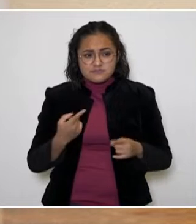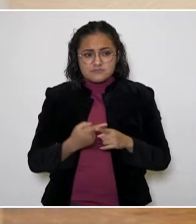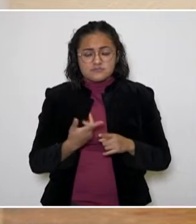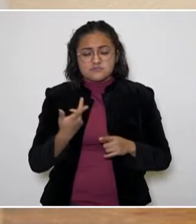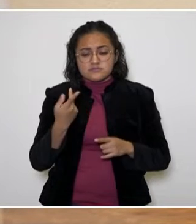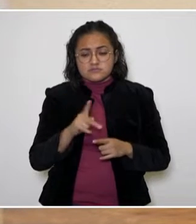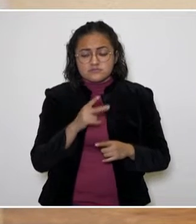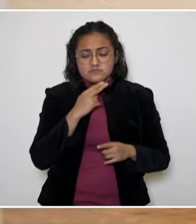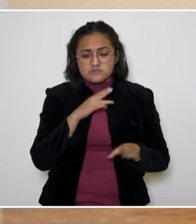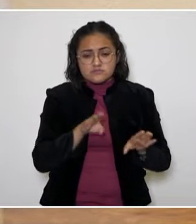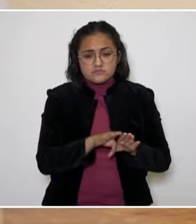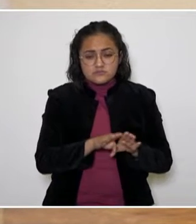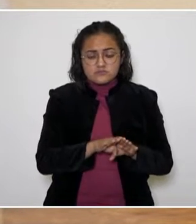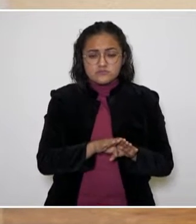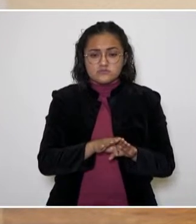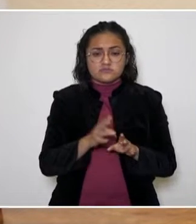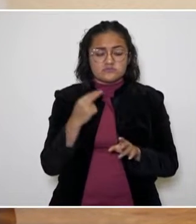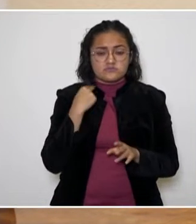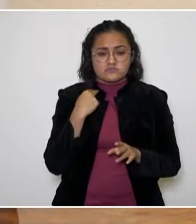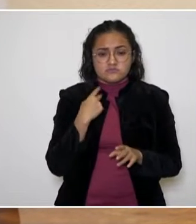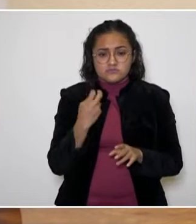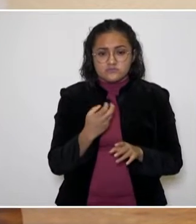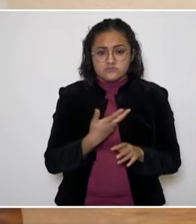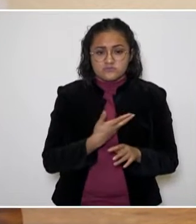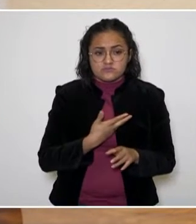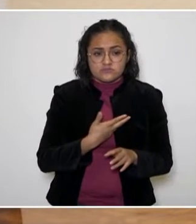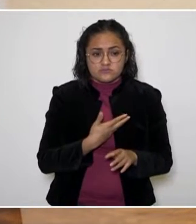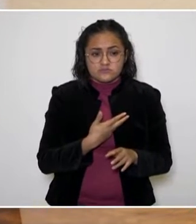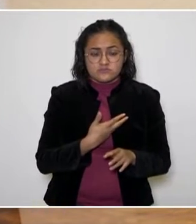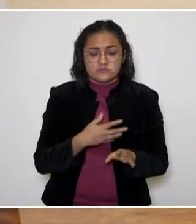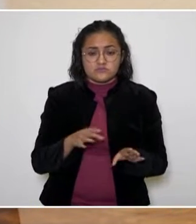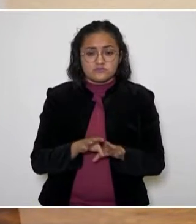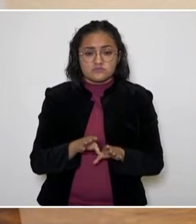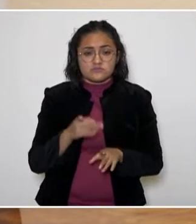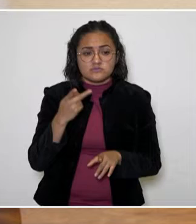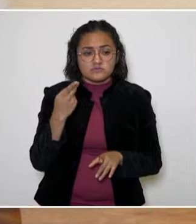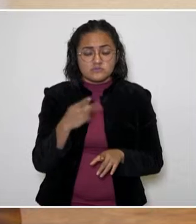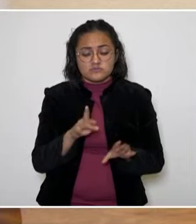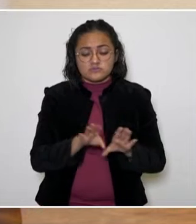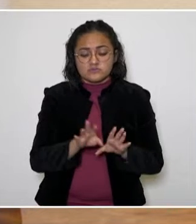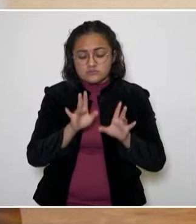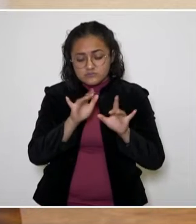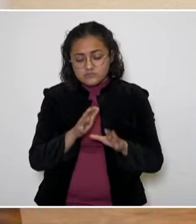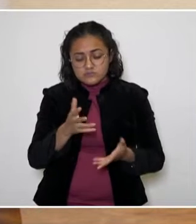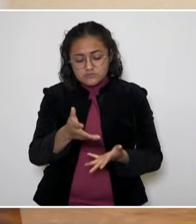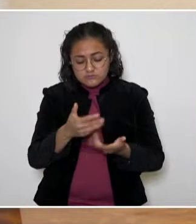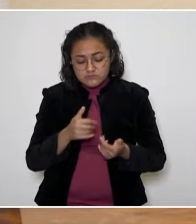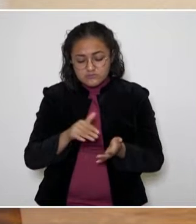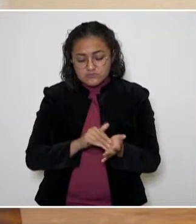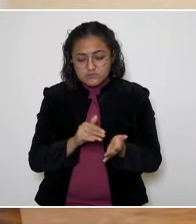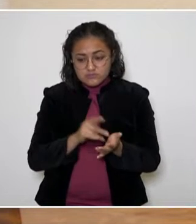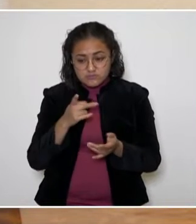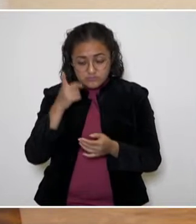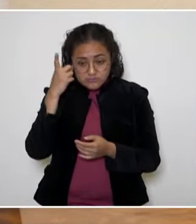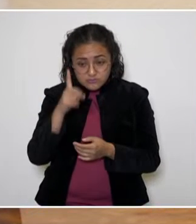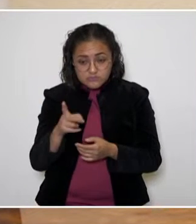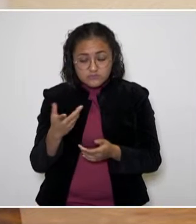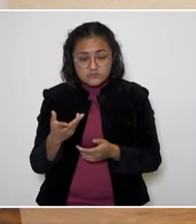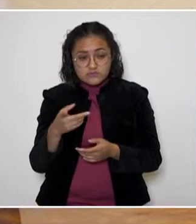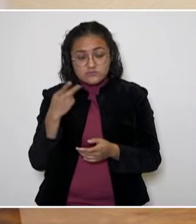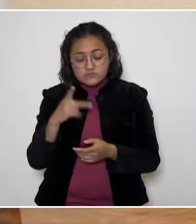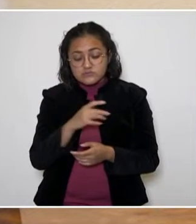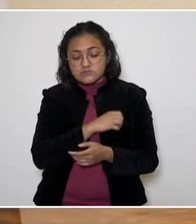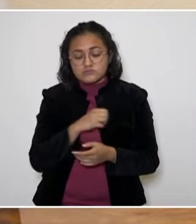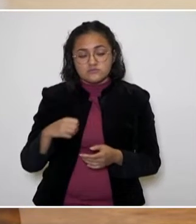la función notarial, múltiples en el otorgamiento de escrituras, y eso obliga